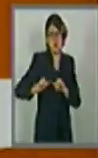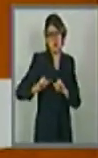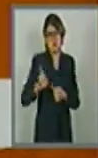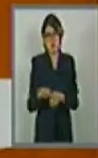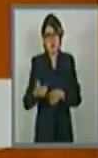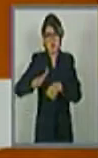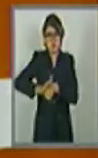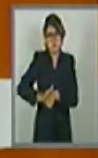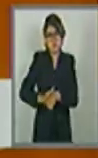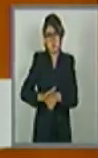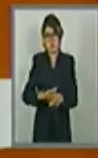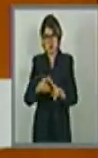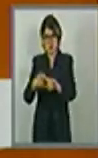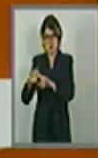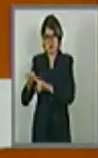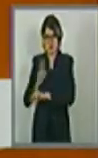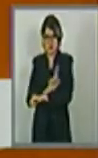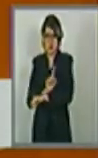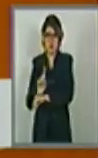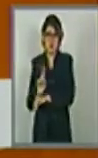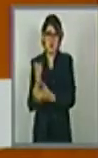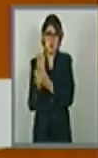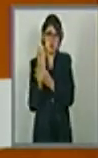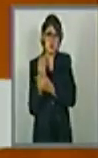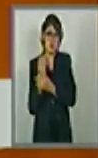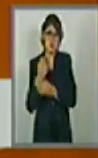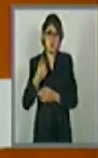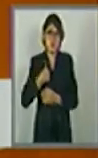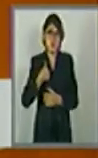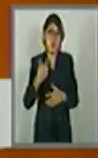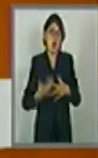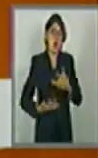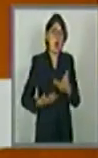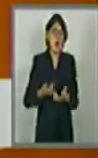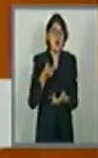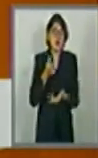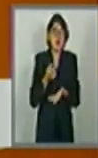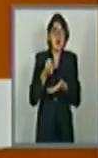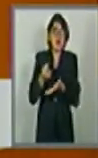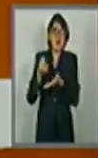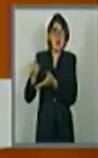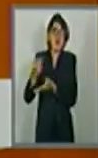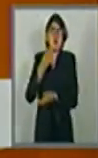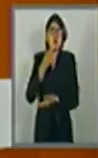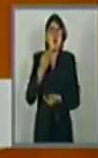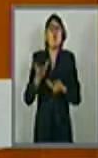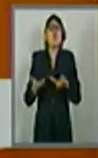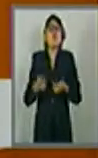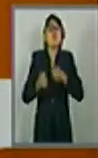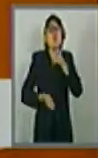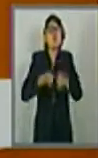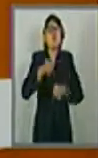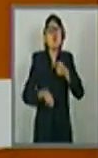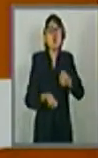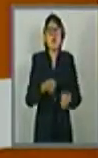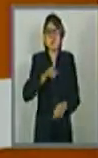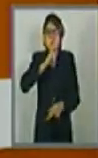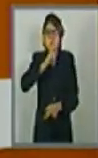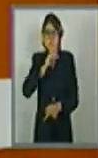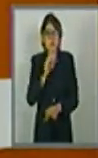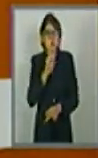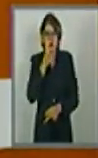centrales en las demarcaciones a transparentar el uso de recursos públicos y más aún